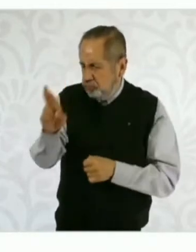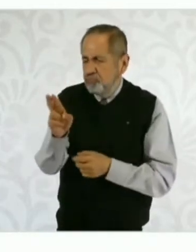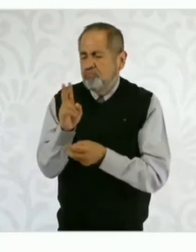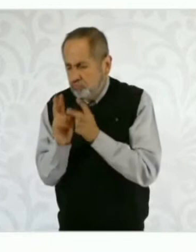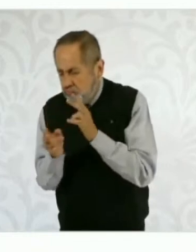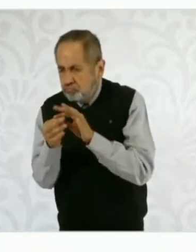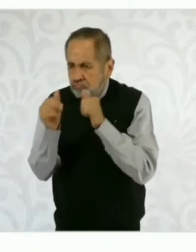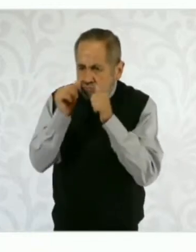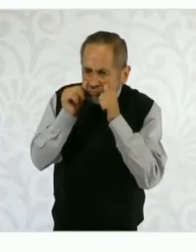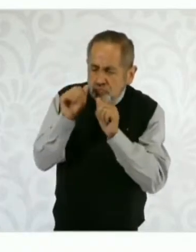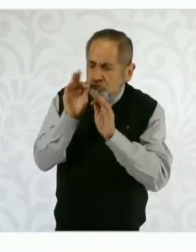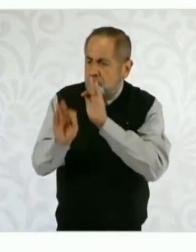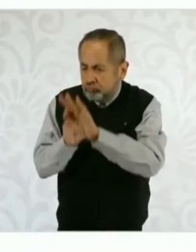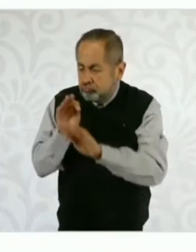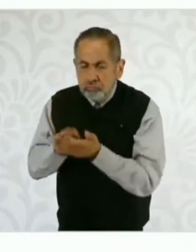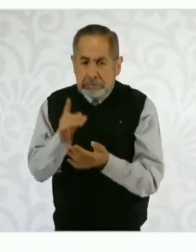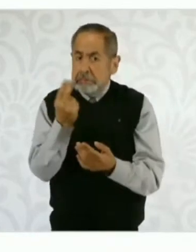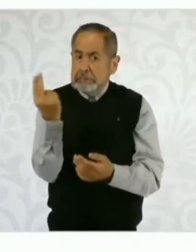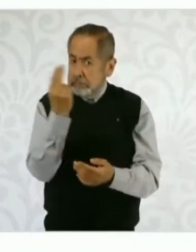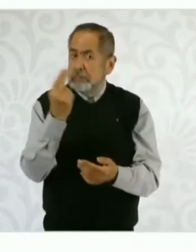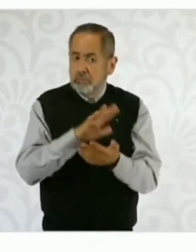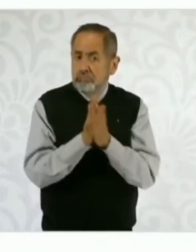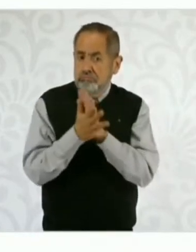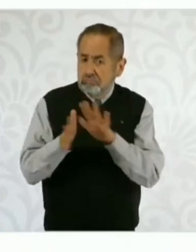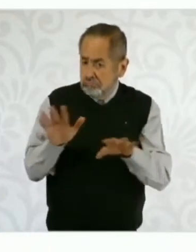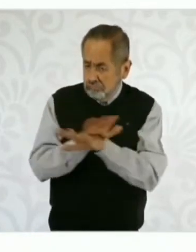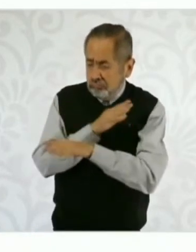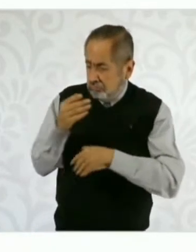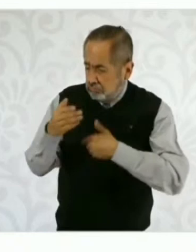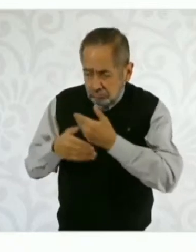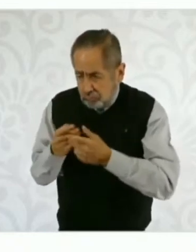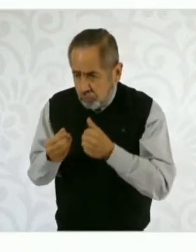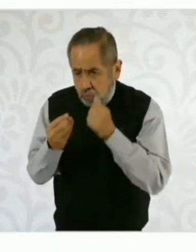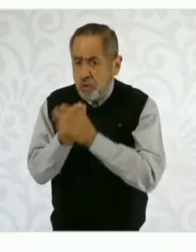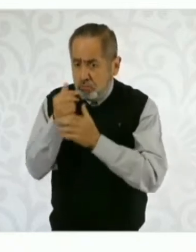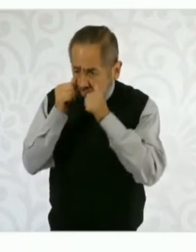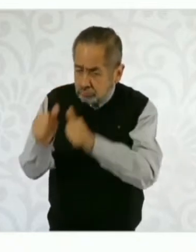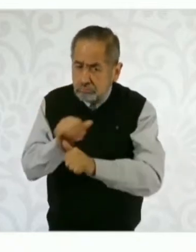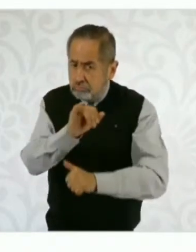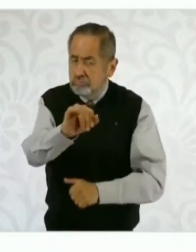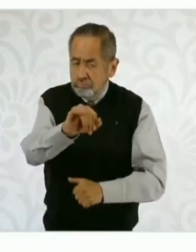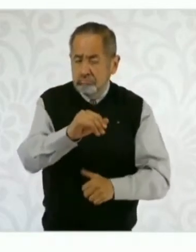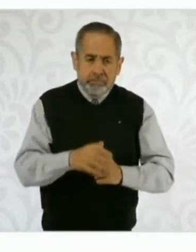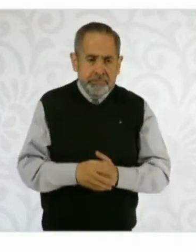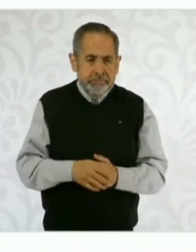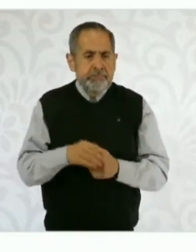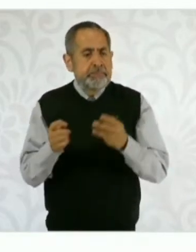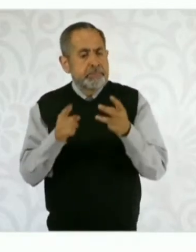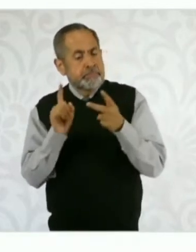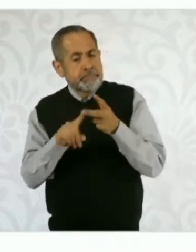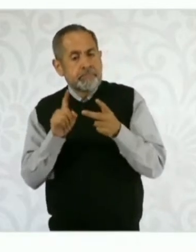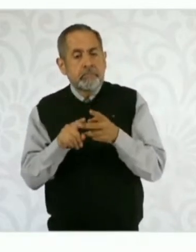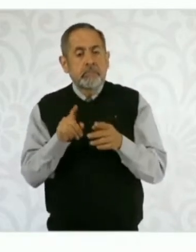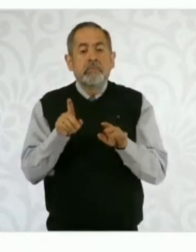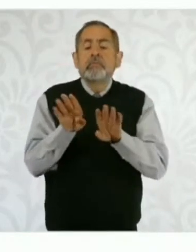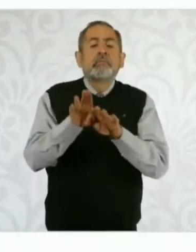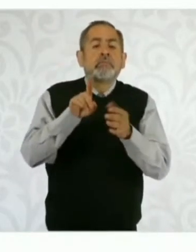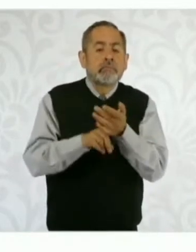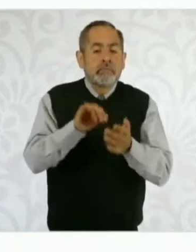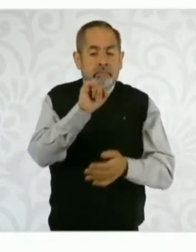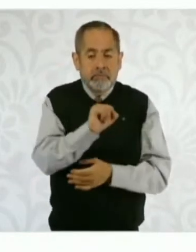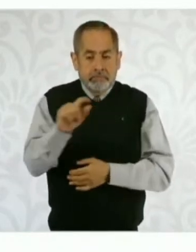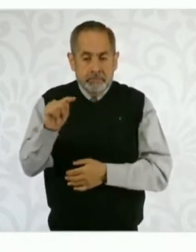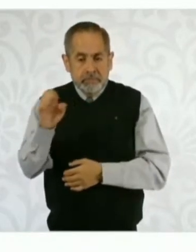ir profundizando y desarrollando. En segundo lugar, hay un tema fundamental en el ISSSTE, que es